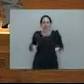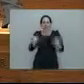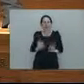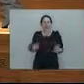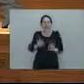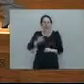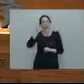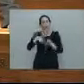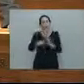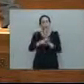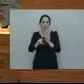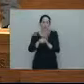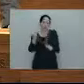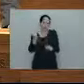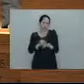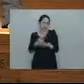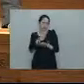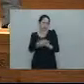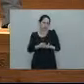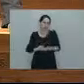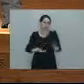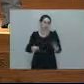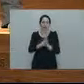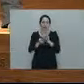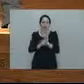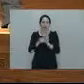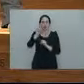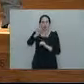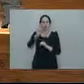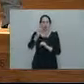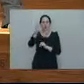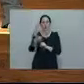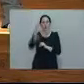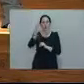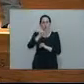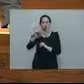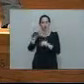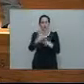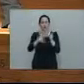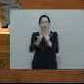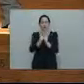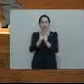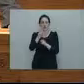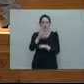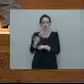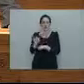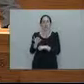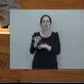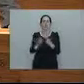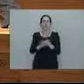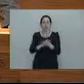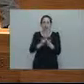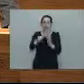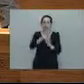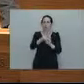Real Decreto, los muchos que se han dictado en los últimos tiempos, el Real Decreto 12/2012 de 30 de marzo, en el cual se establecían diversas medidas de